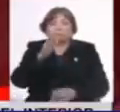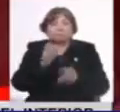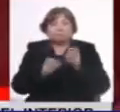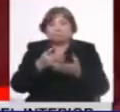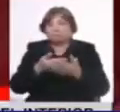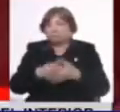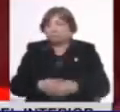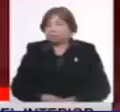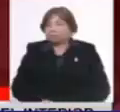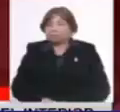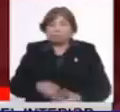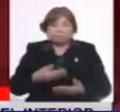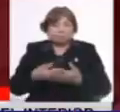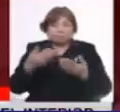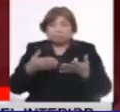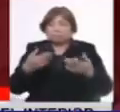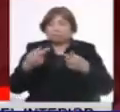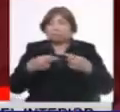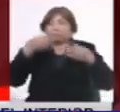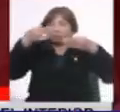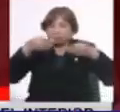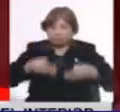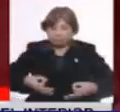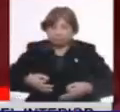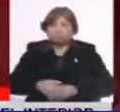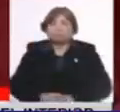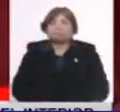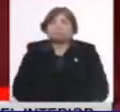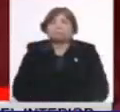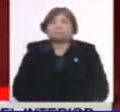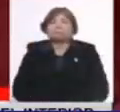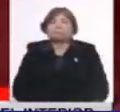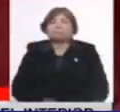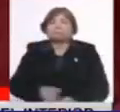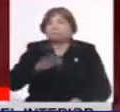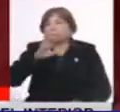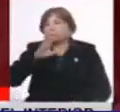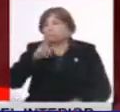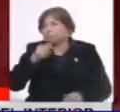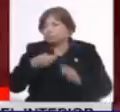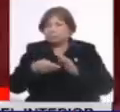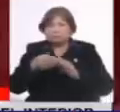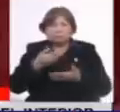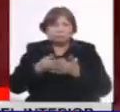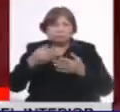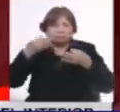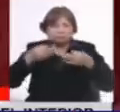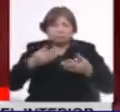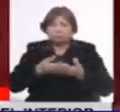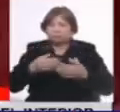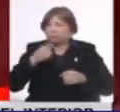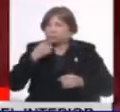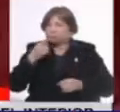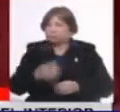patrimonio, que se combata real y efectivamente a la delincuencia. Y nosotros somos conscientes de